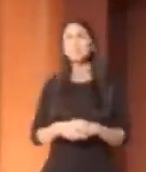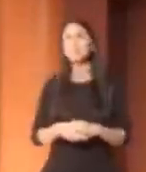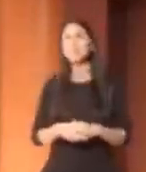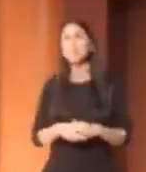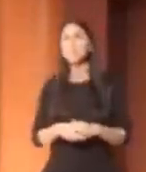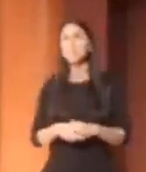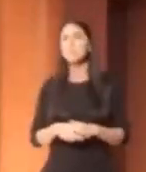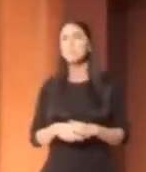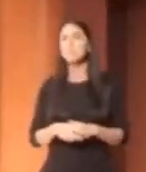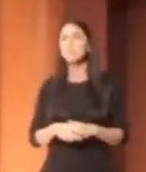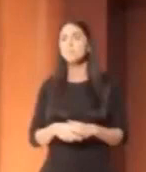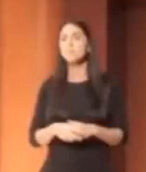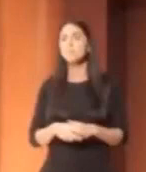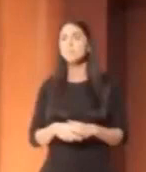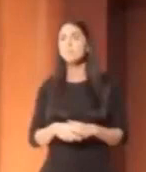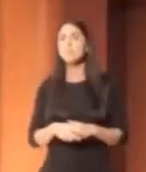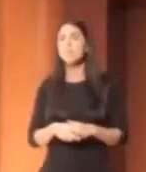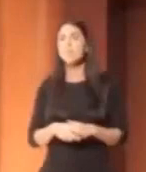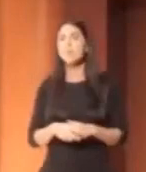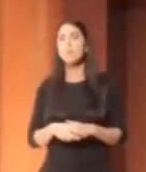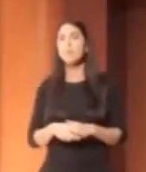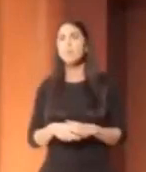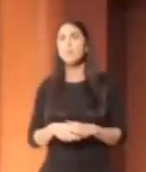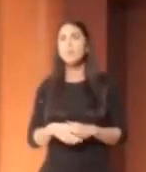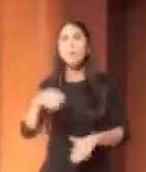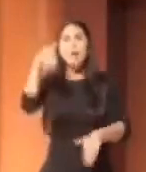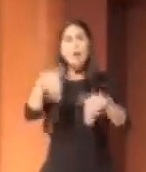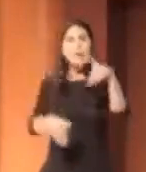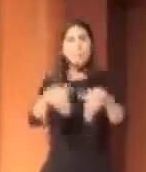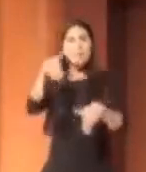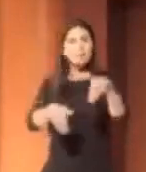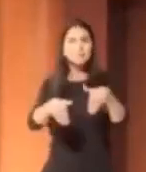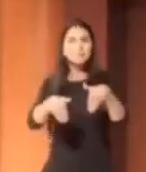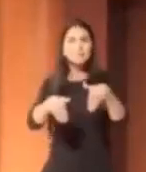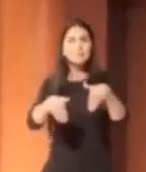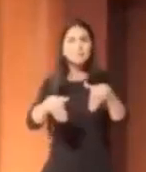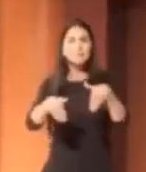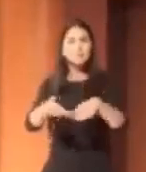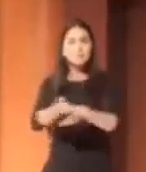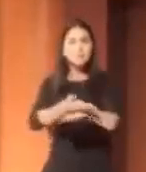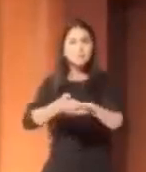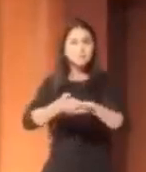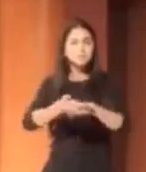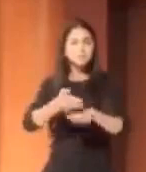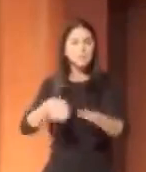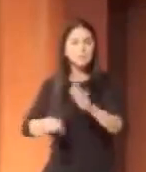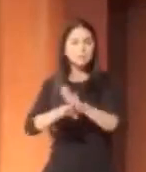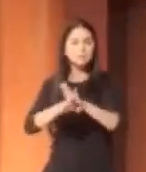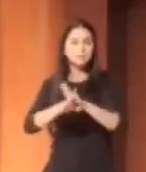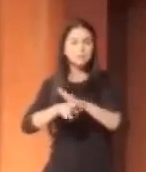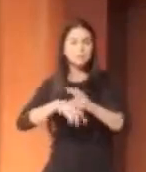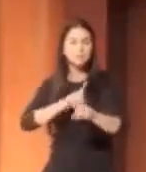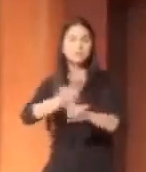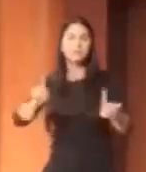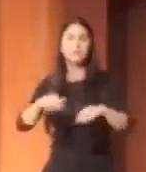qué le parece a nuestra jurista de referencia, impedir una votación en la sede de la soberanía popular. Es una vergüenza, compañeros y